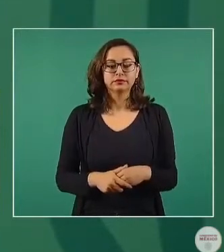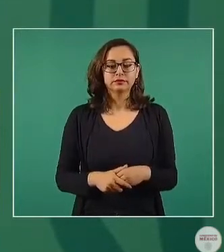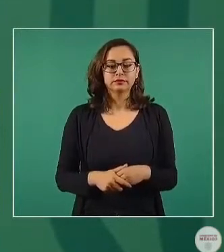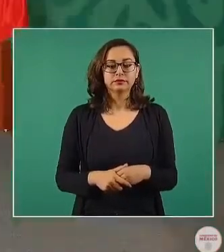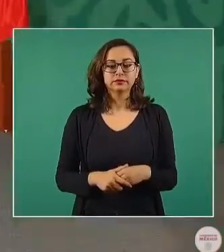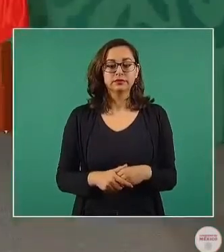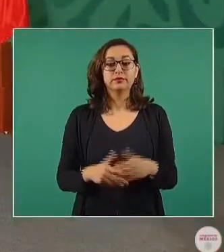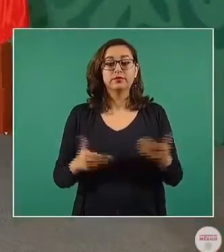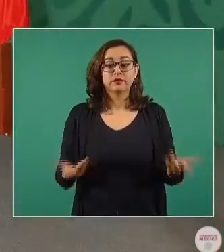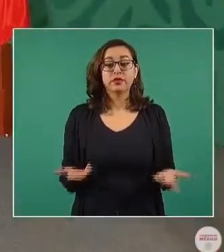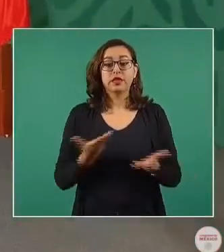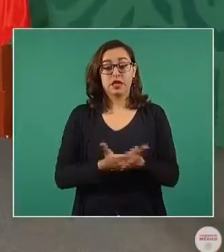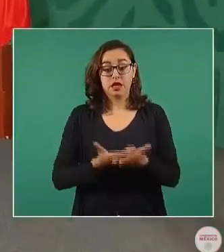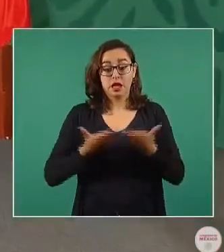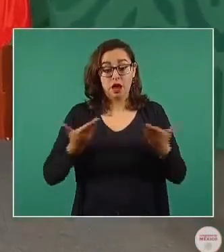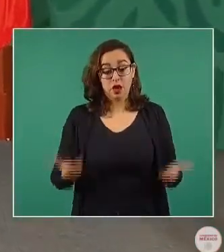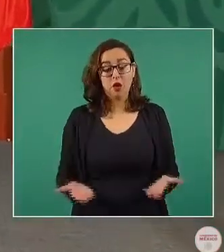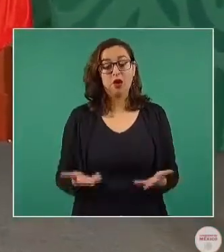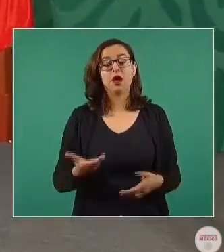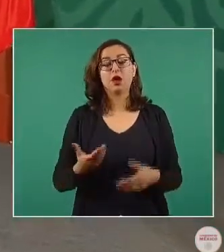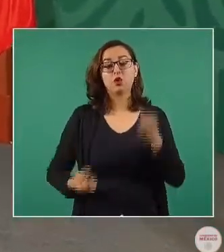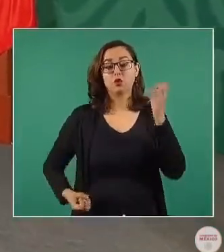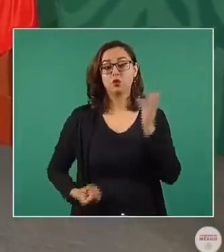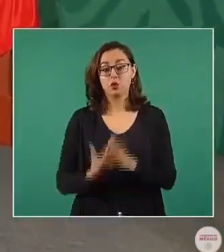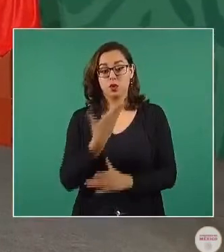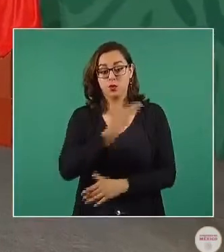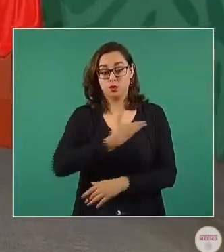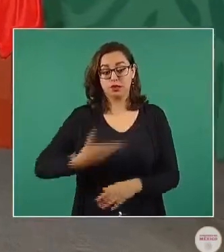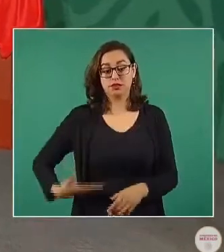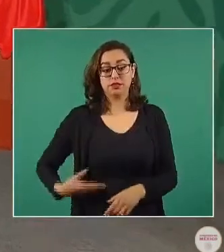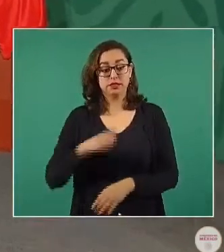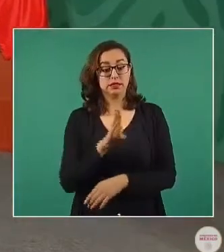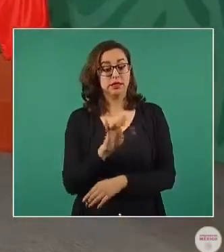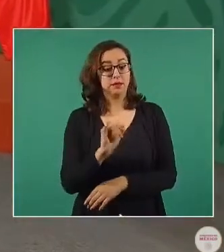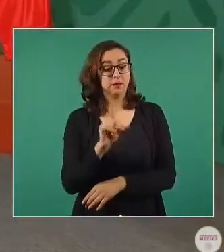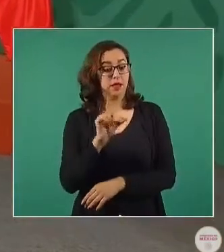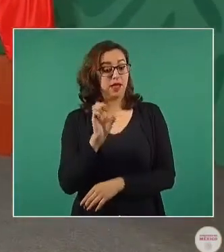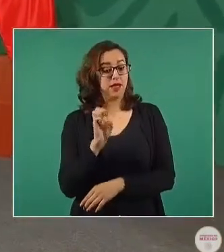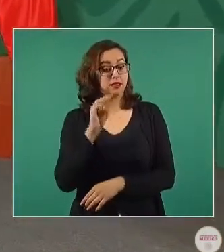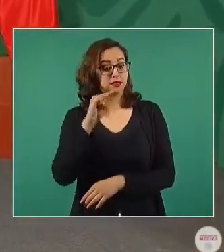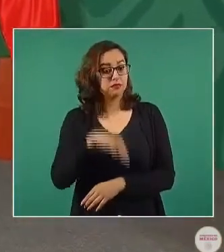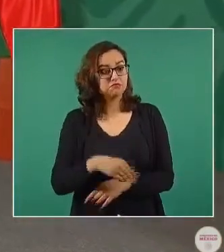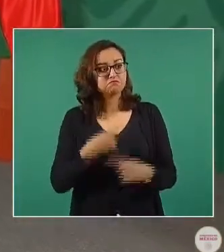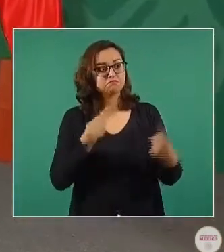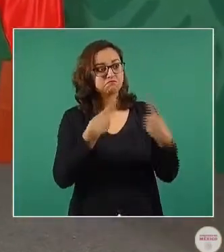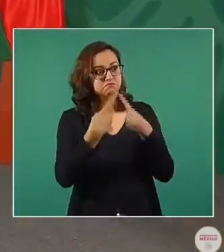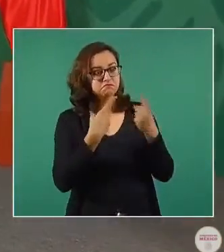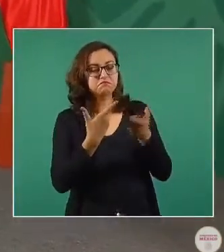afortunadamente, con el presidente Biden hemos podido entendernos.